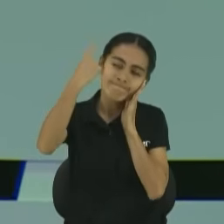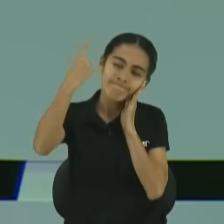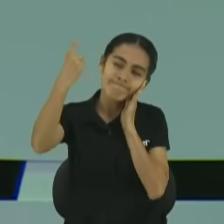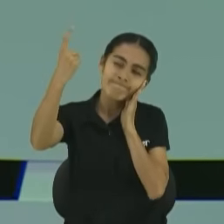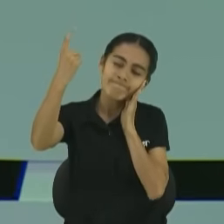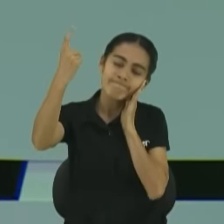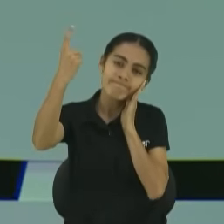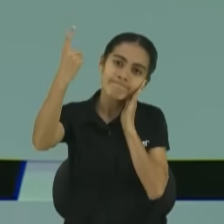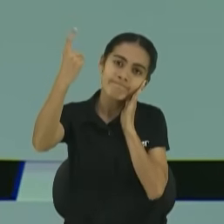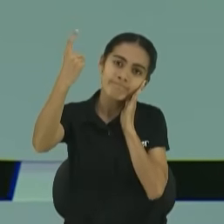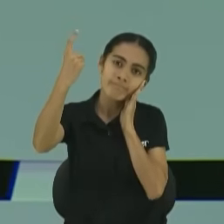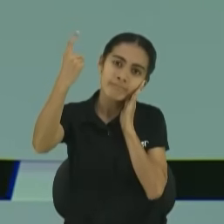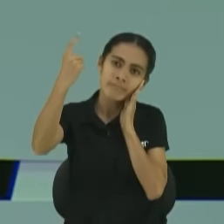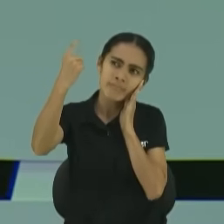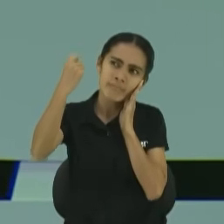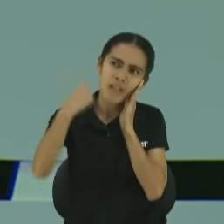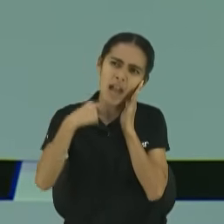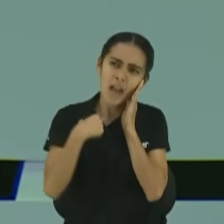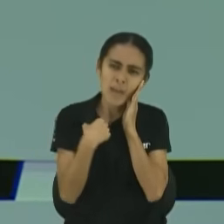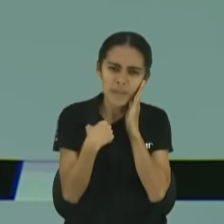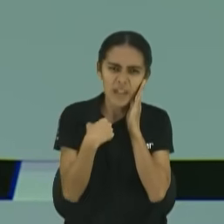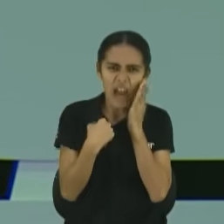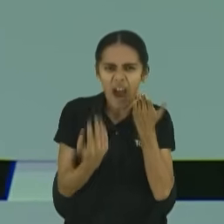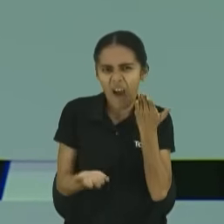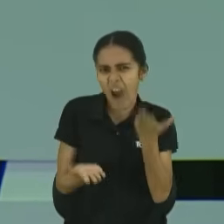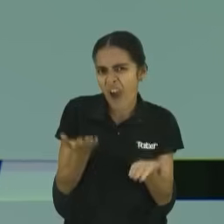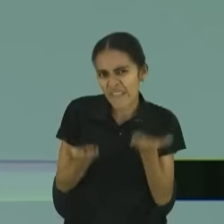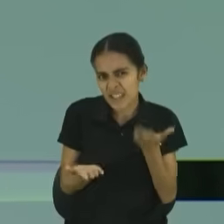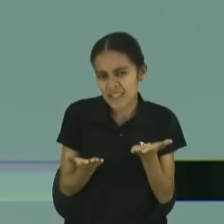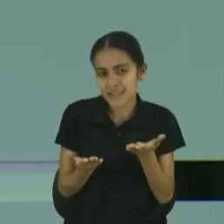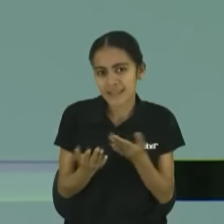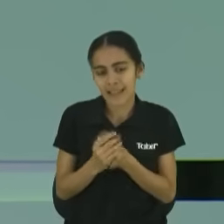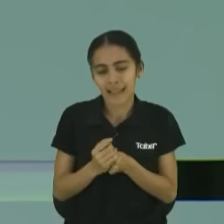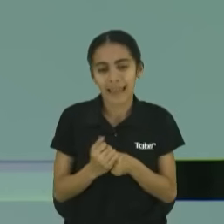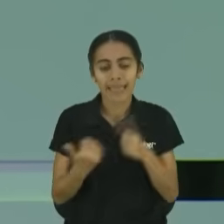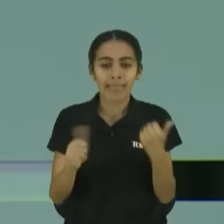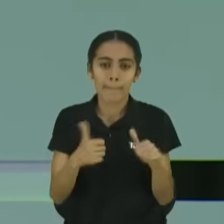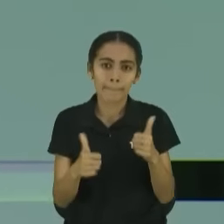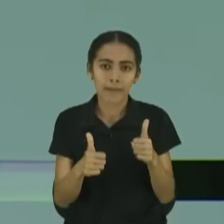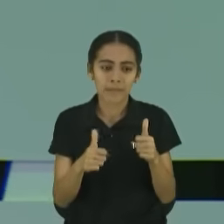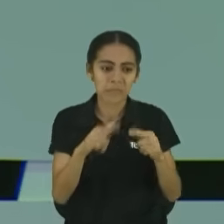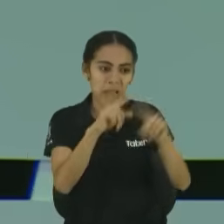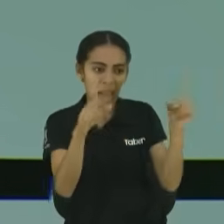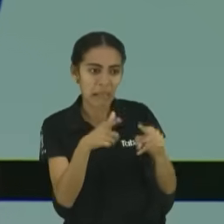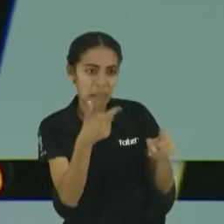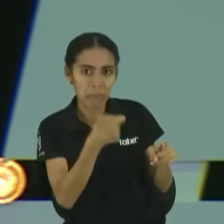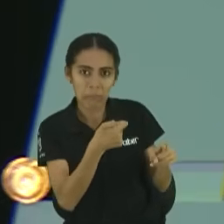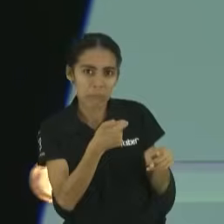Yo no sé, a mí me pasa por temporada, dependiendo de la serie que esté viendo.